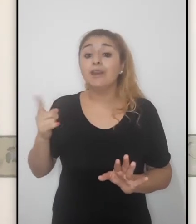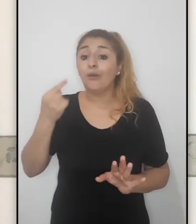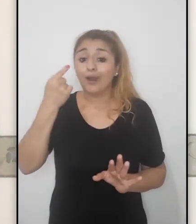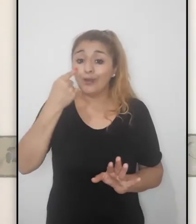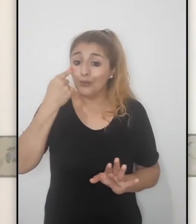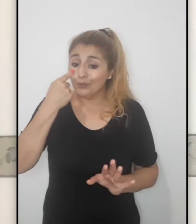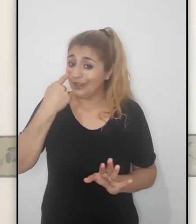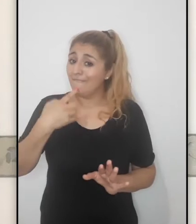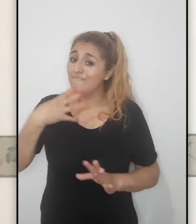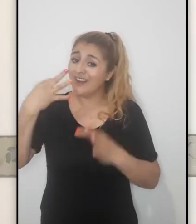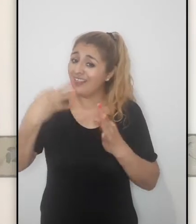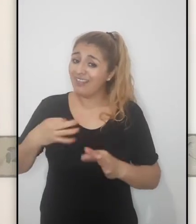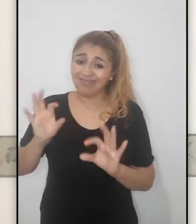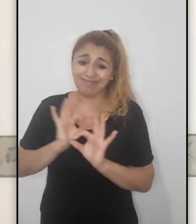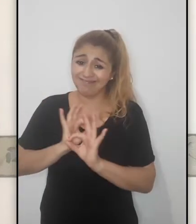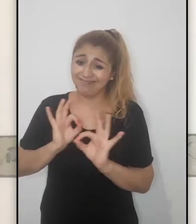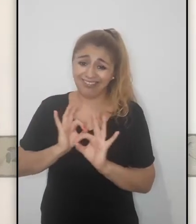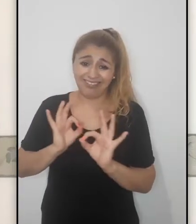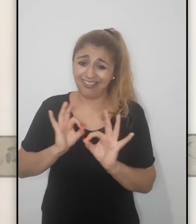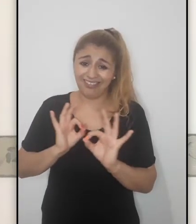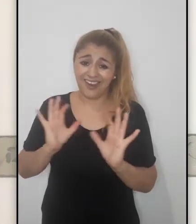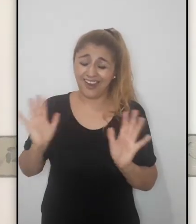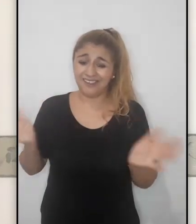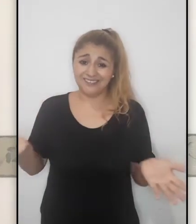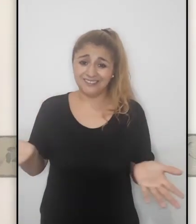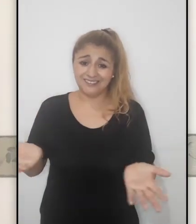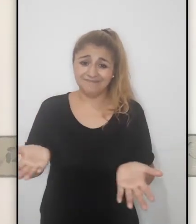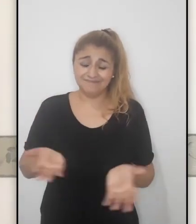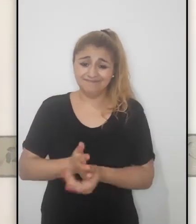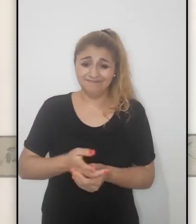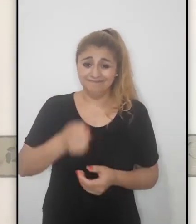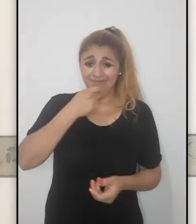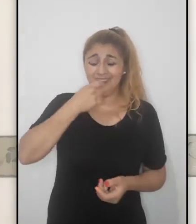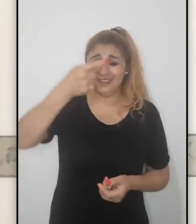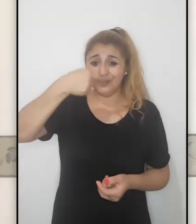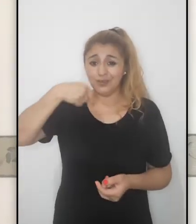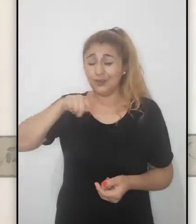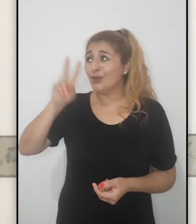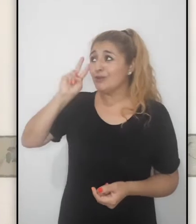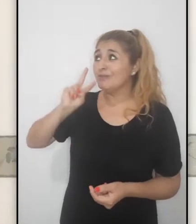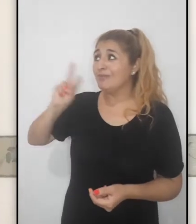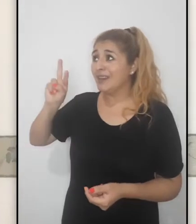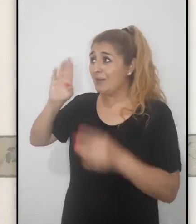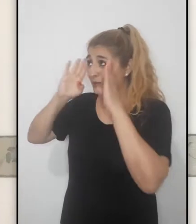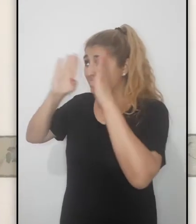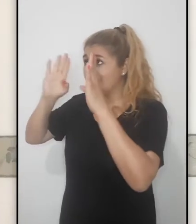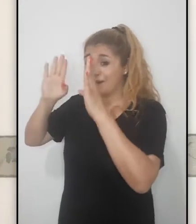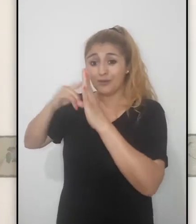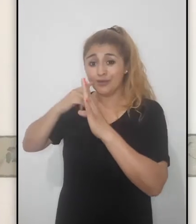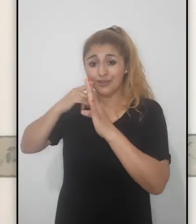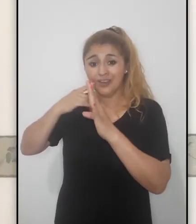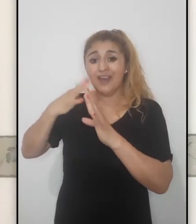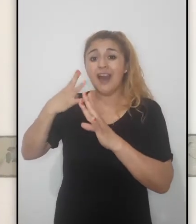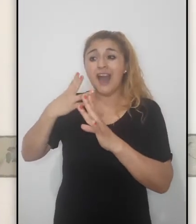a dios como centro y no fallarle a él porque fallarle a él es pecado el pecado es errar equivocarte de